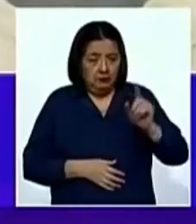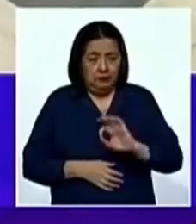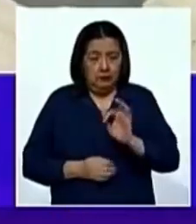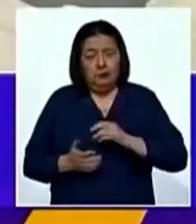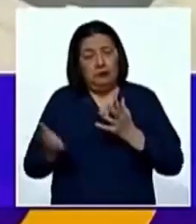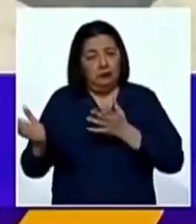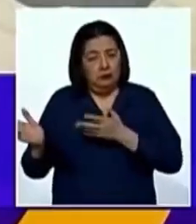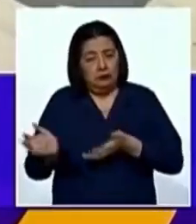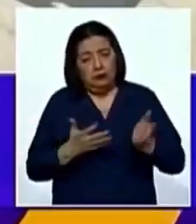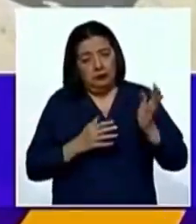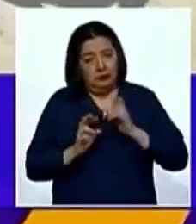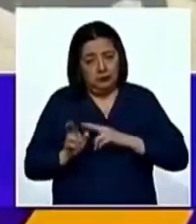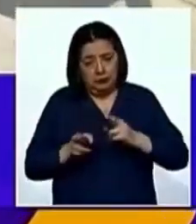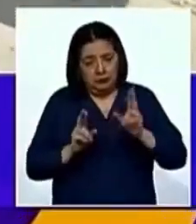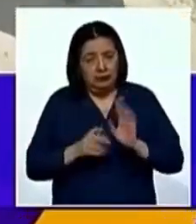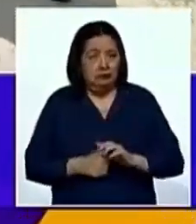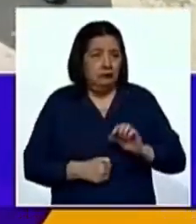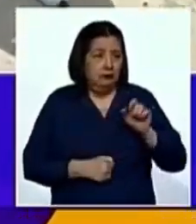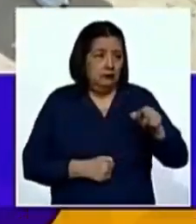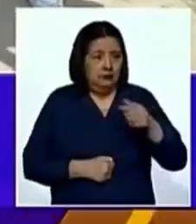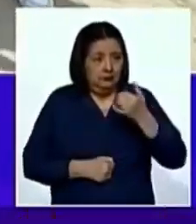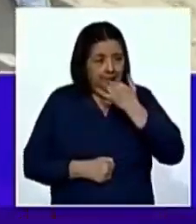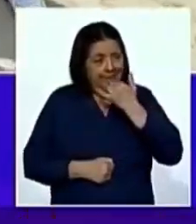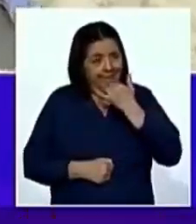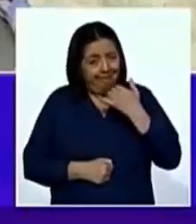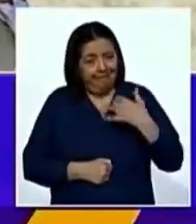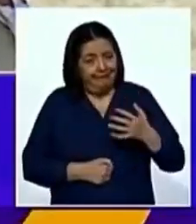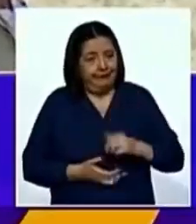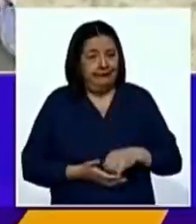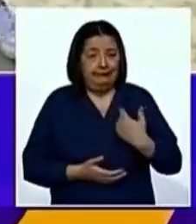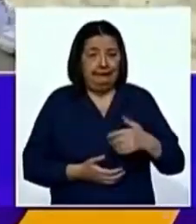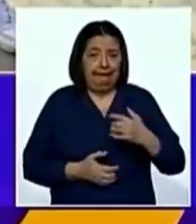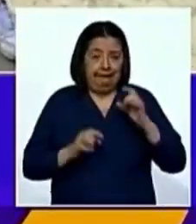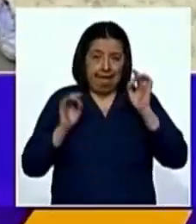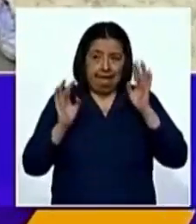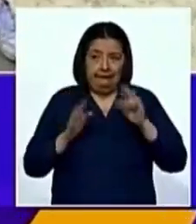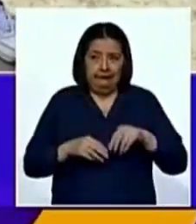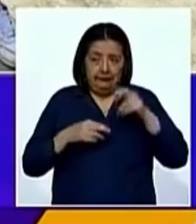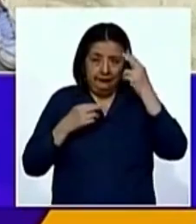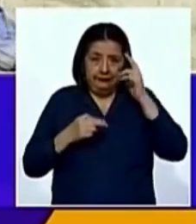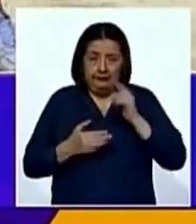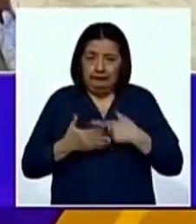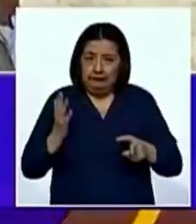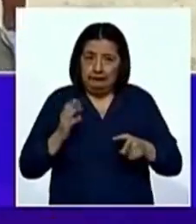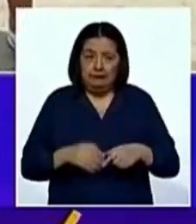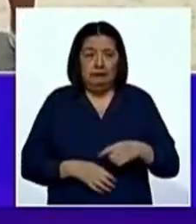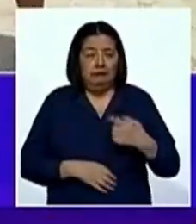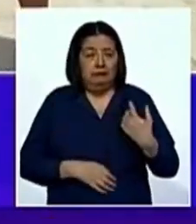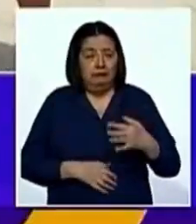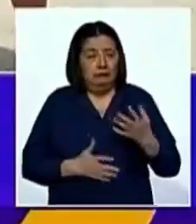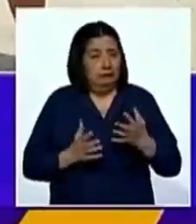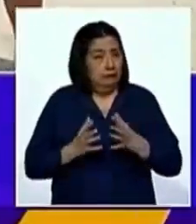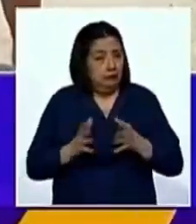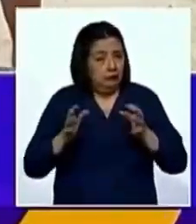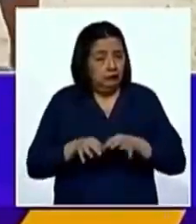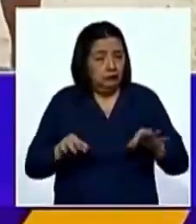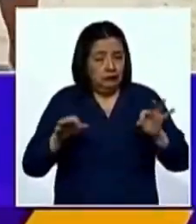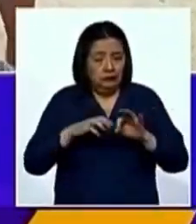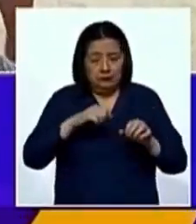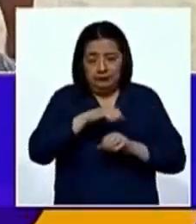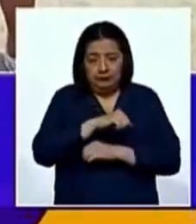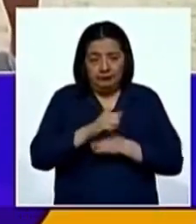se vayan al río. Eso es lo que está ocurriendo, es terrible la noticia, es uno de los importantes puentes que